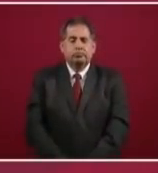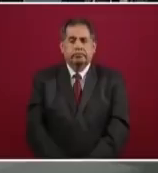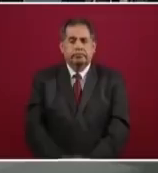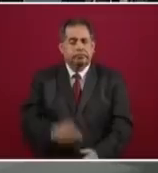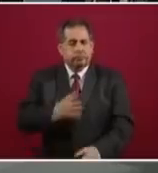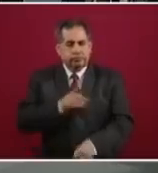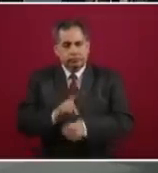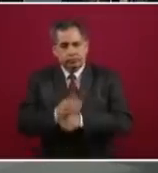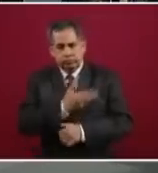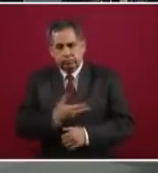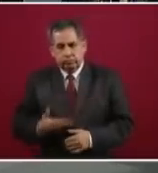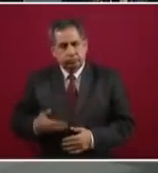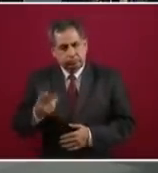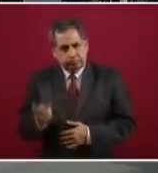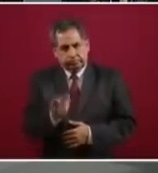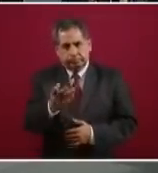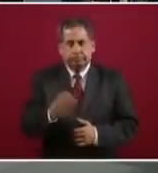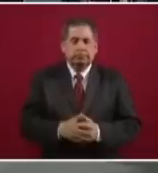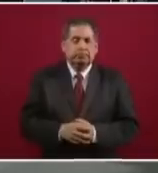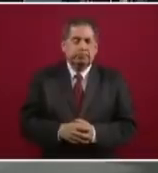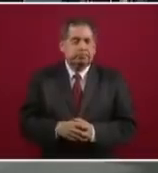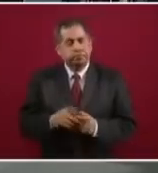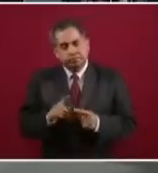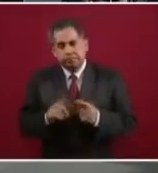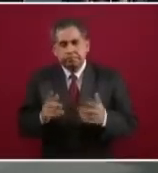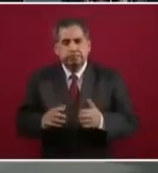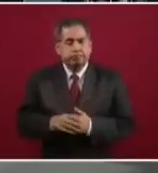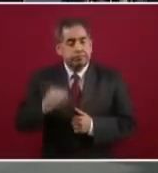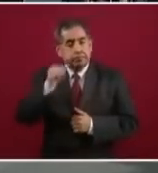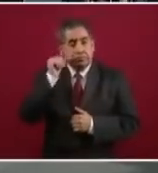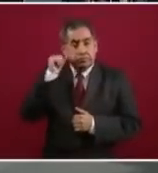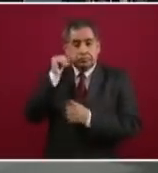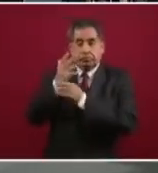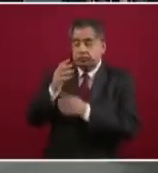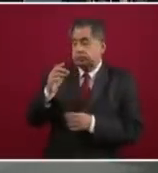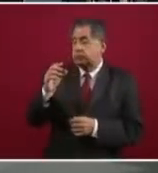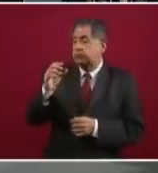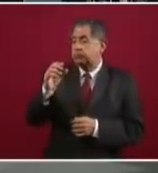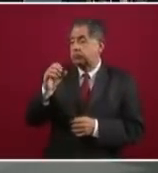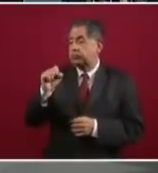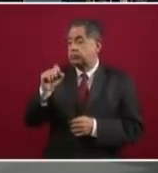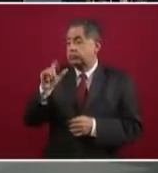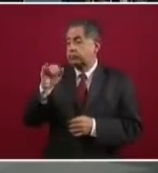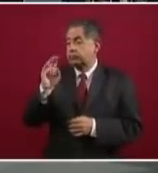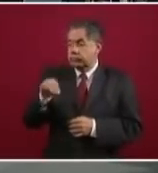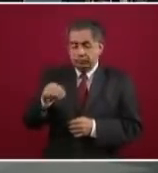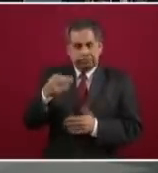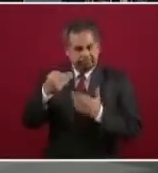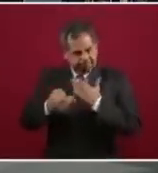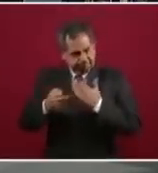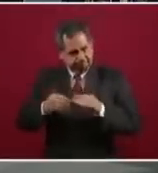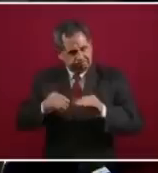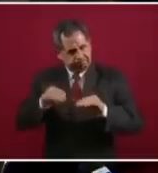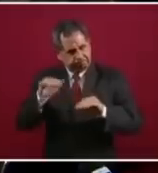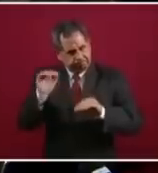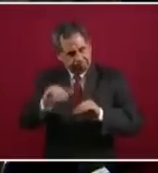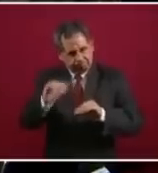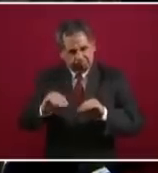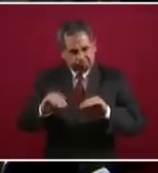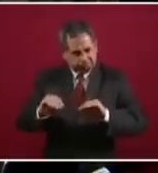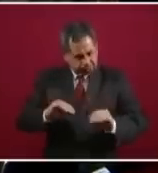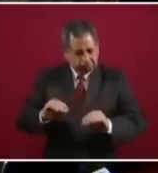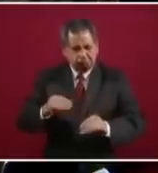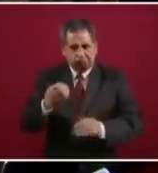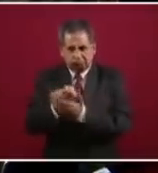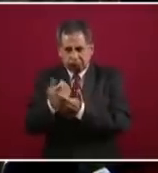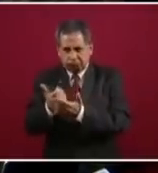Buenos días, presidente. Preguntarle, por un lado, ayer decía Carlos Slim que hace falta una sacudida en el tema económico